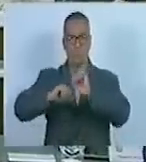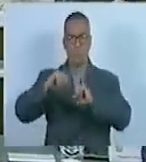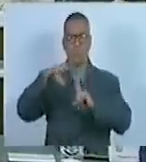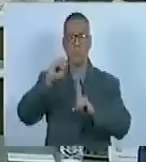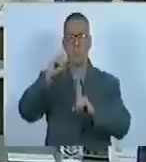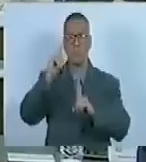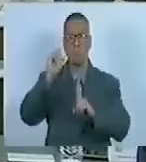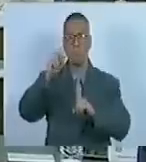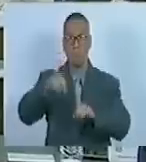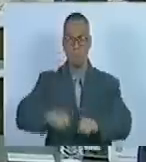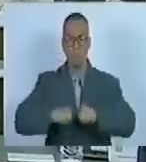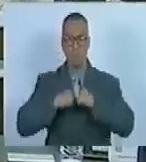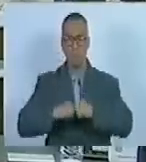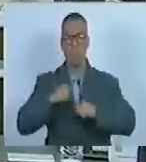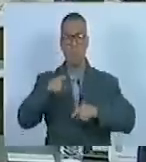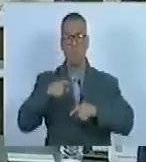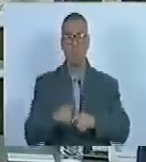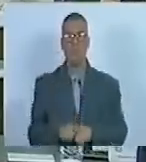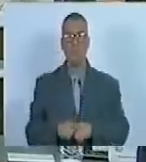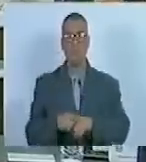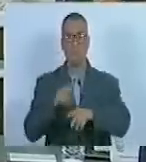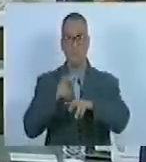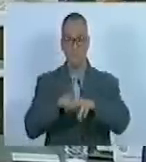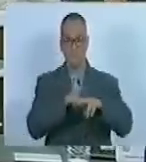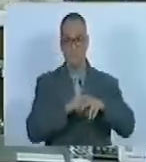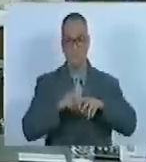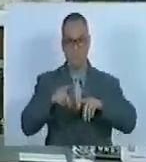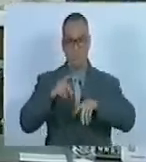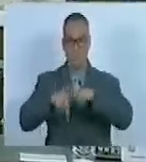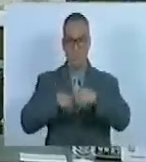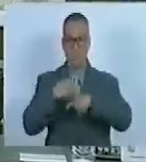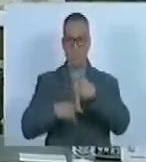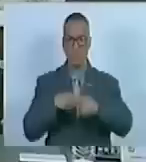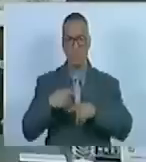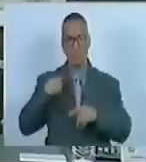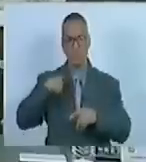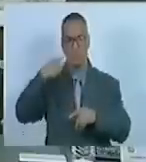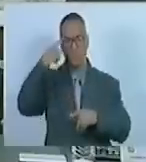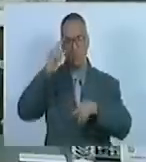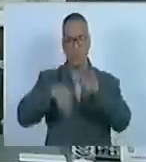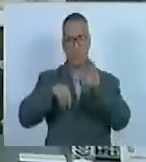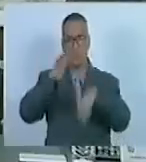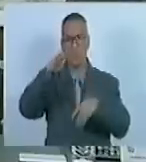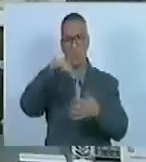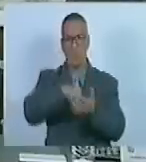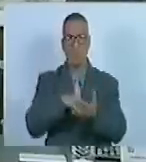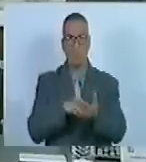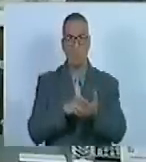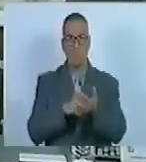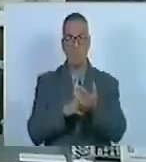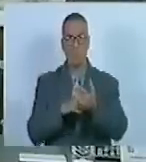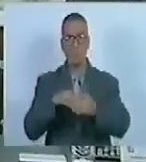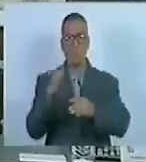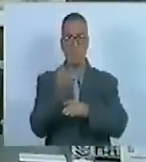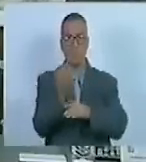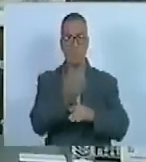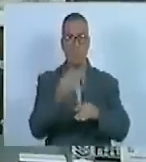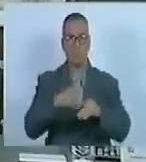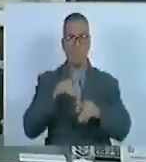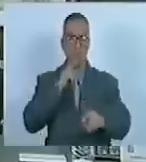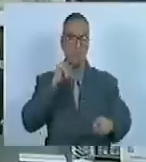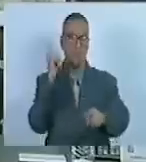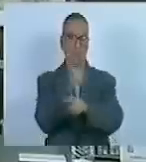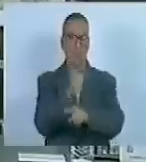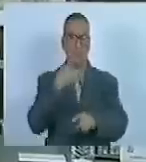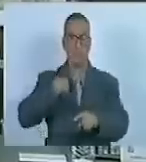OTAN, se mantiene firme en sus posiciones de desarrollo pese a las 14.000 sanciones que se han declarado en su contra y